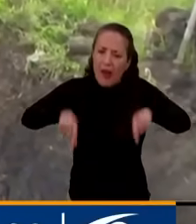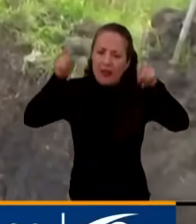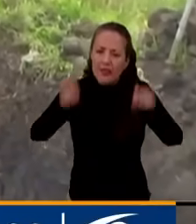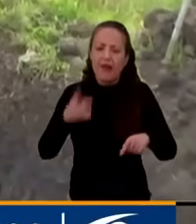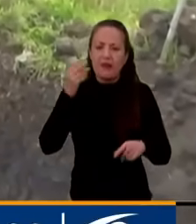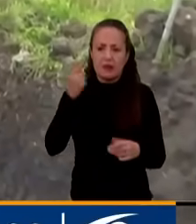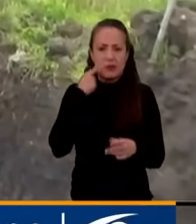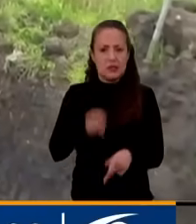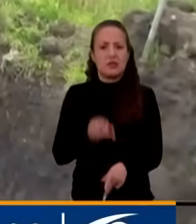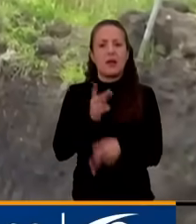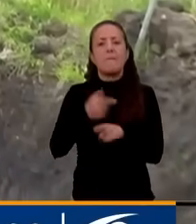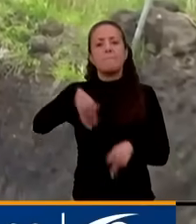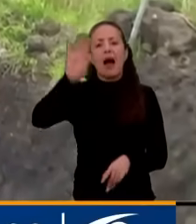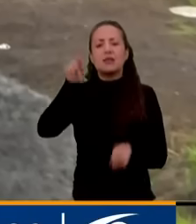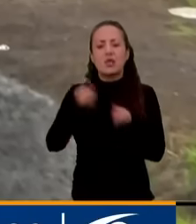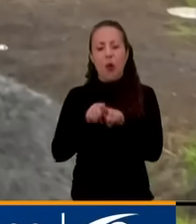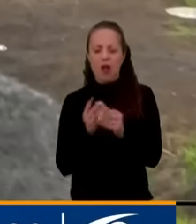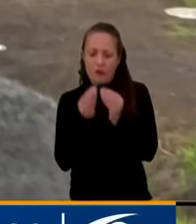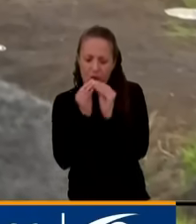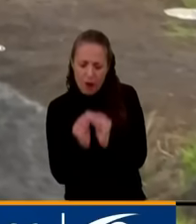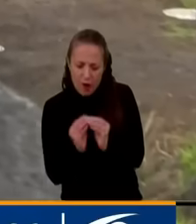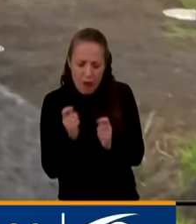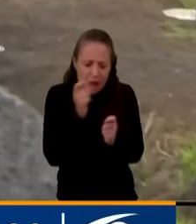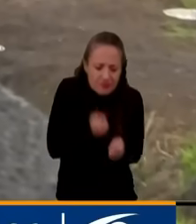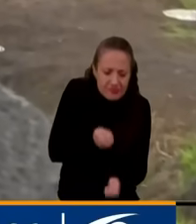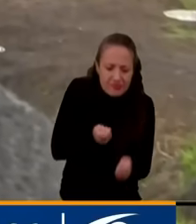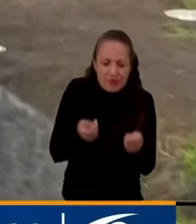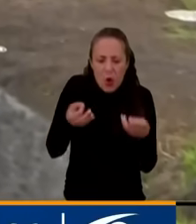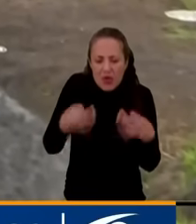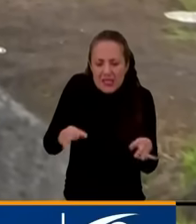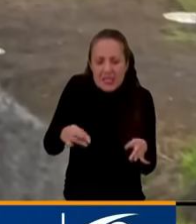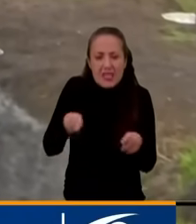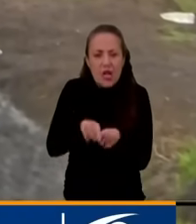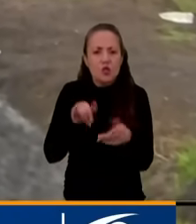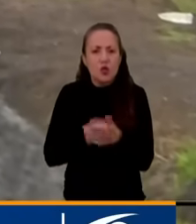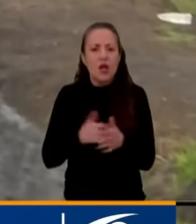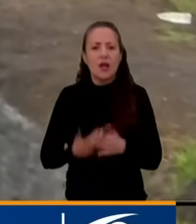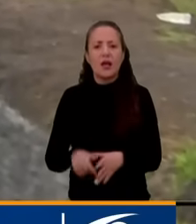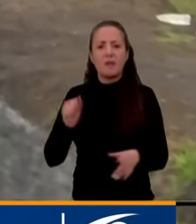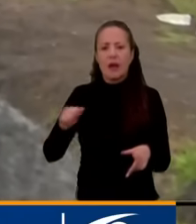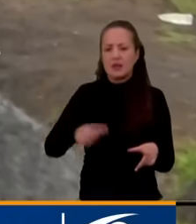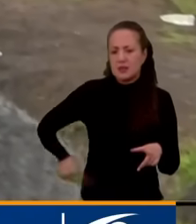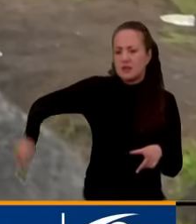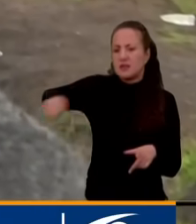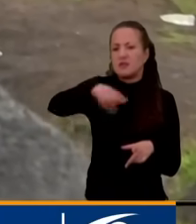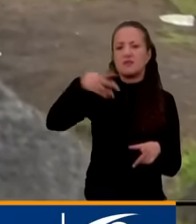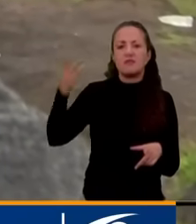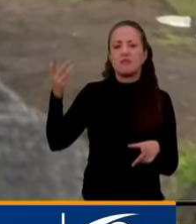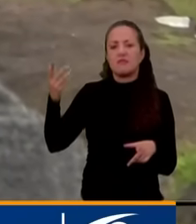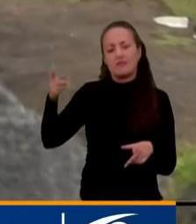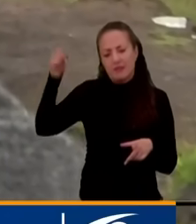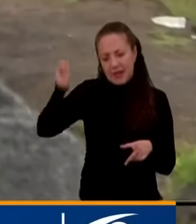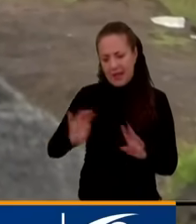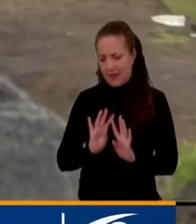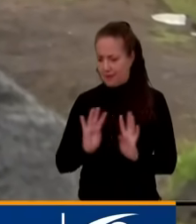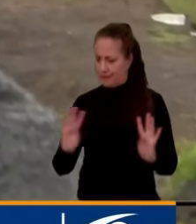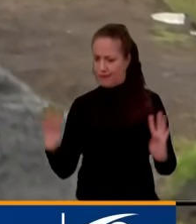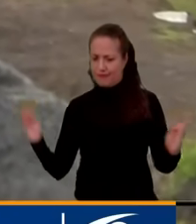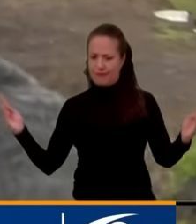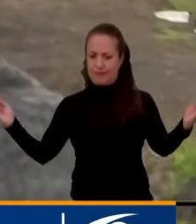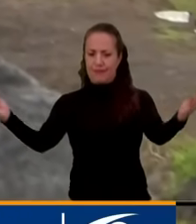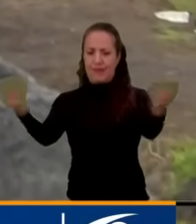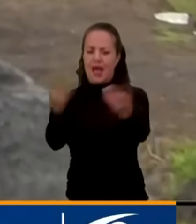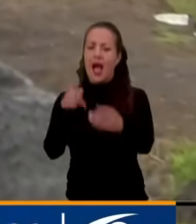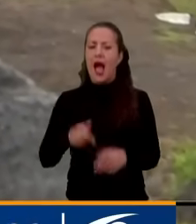casos son artesanales cercar en redondo plantarle cerca La Represa para